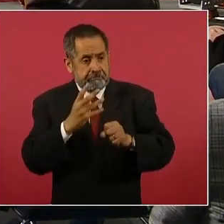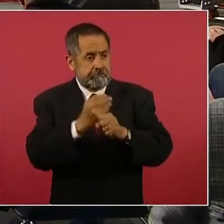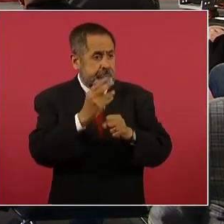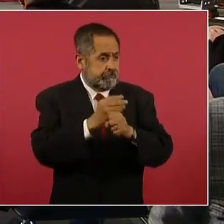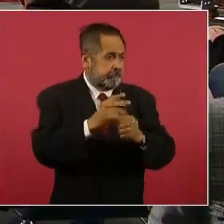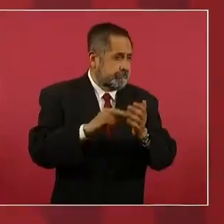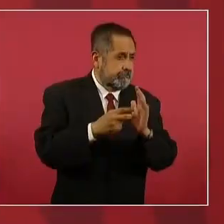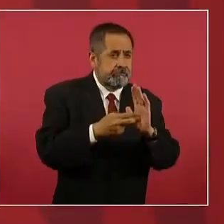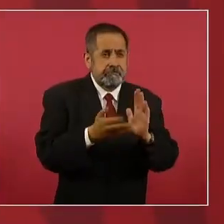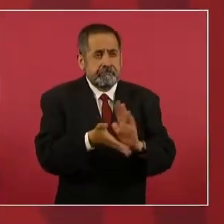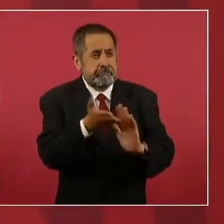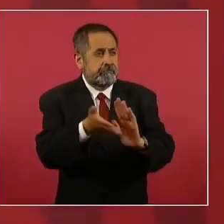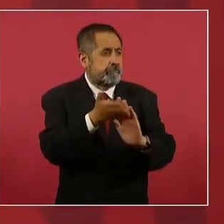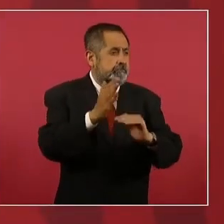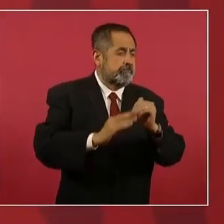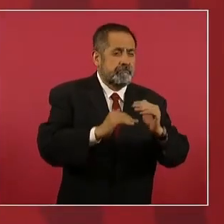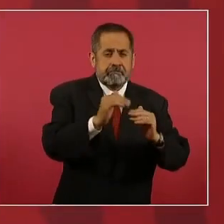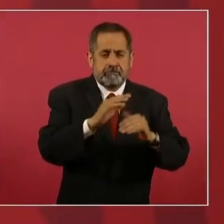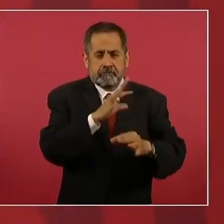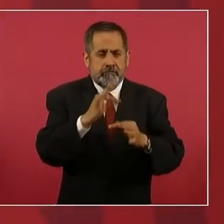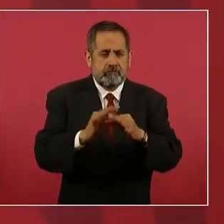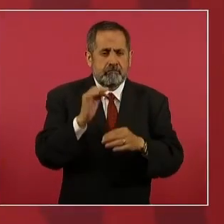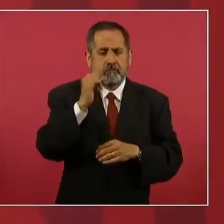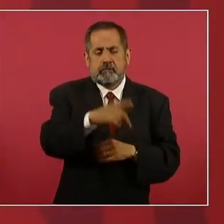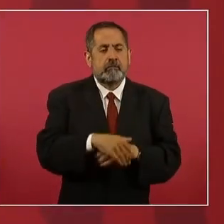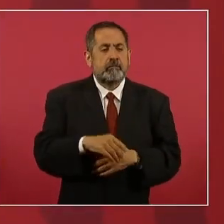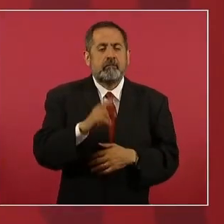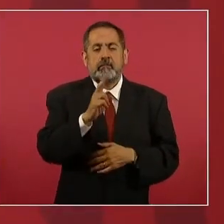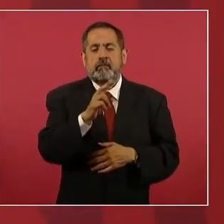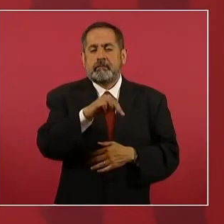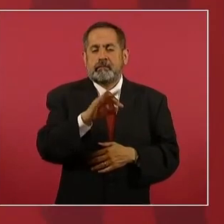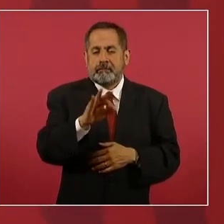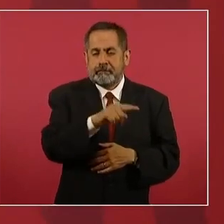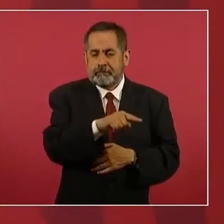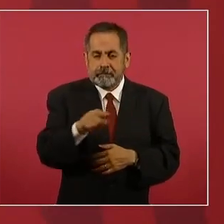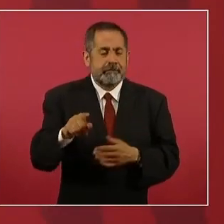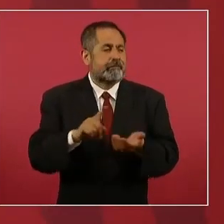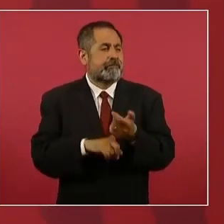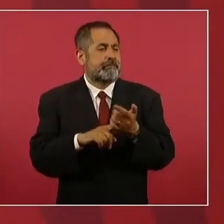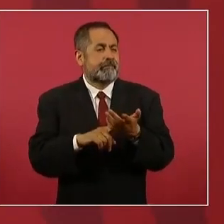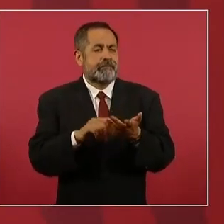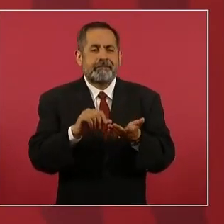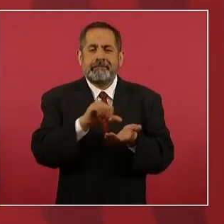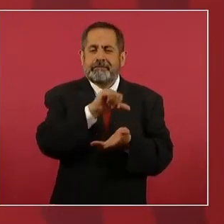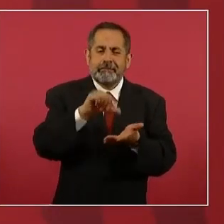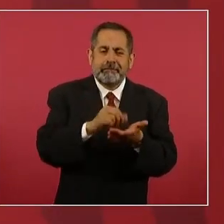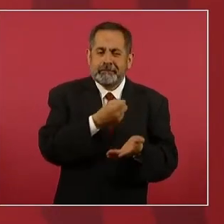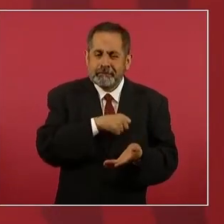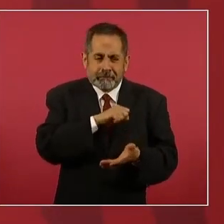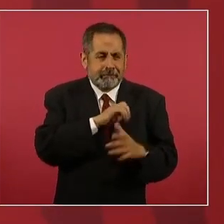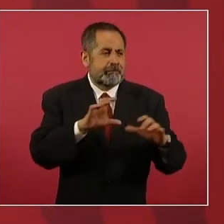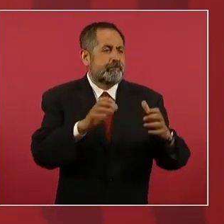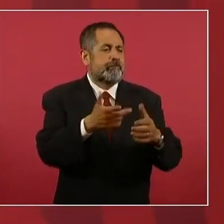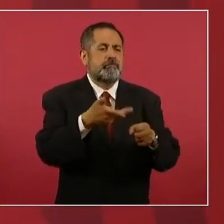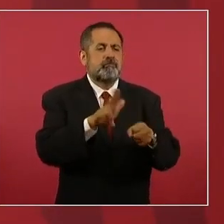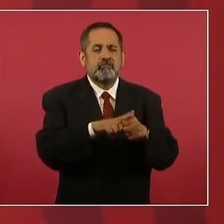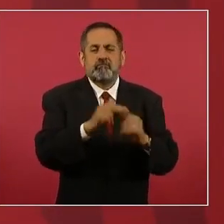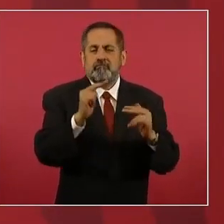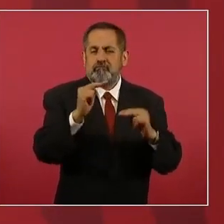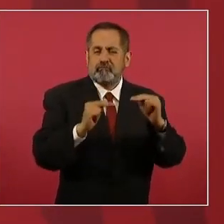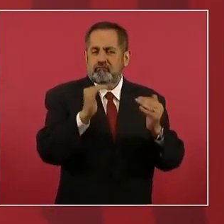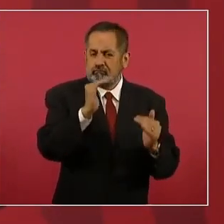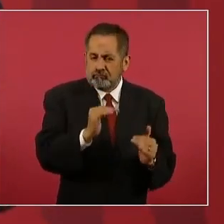desde el primer nivel, unidades médicas rurales, centros de salud, hospitales de segundo nivel,